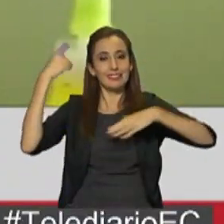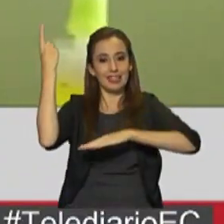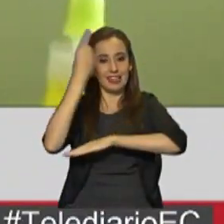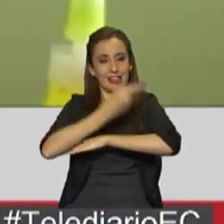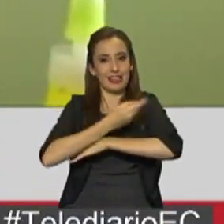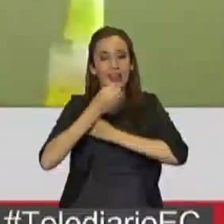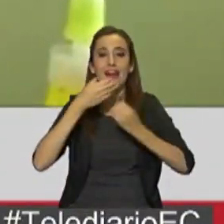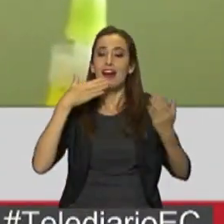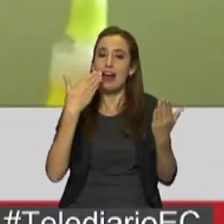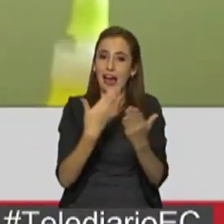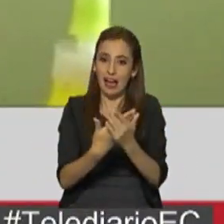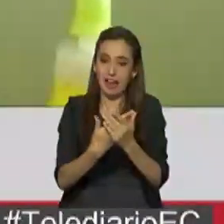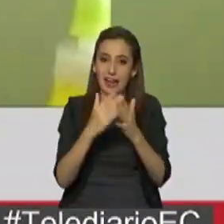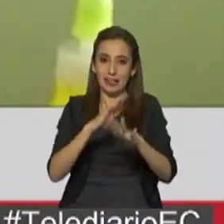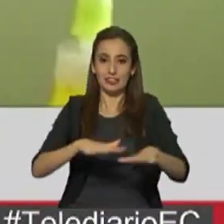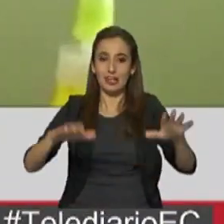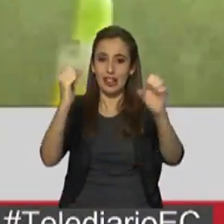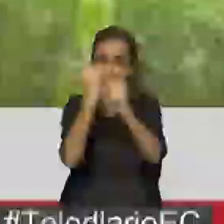así